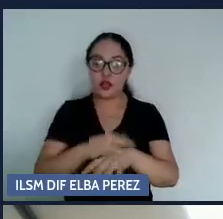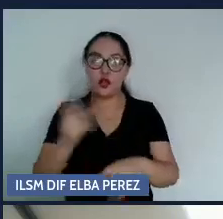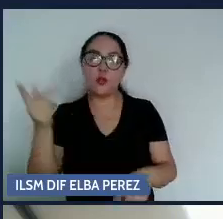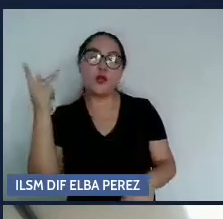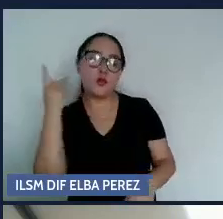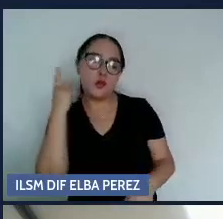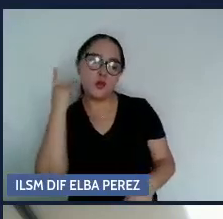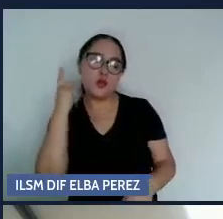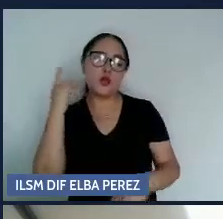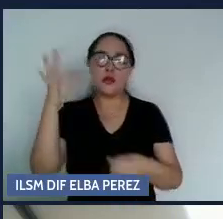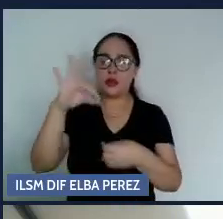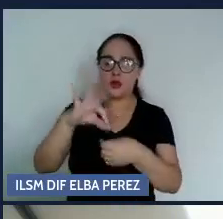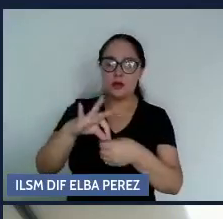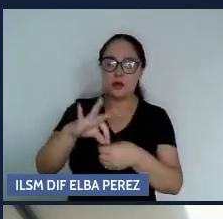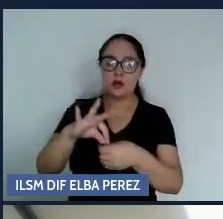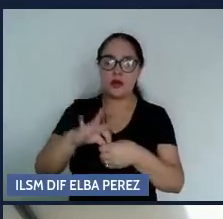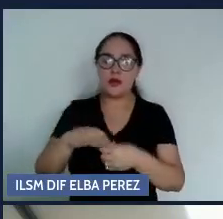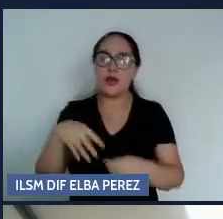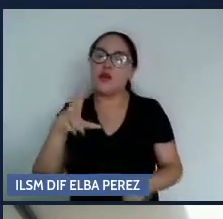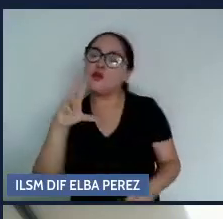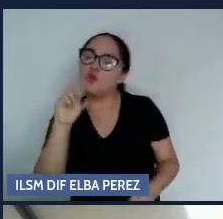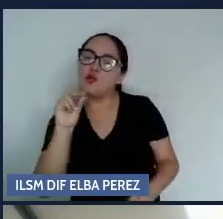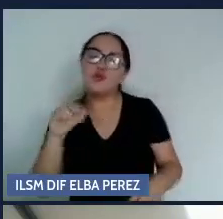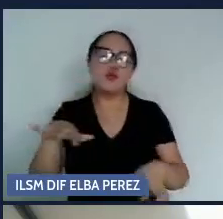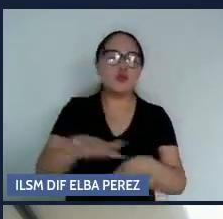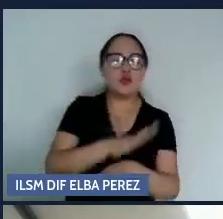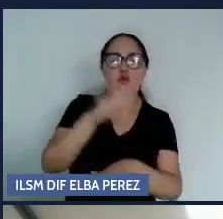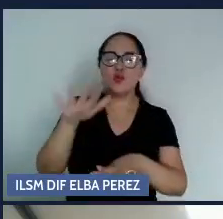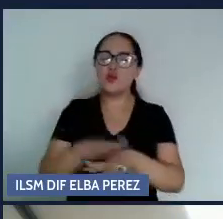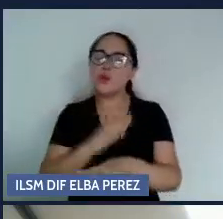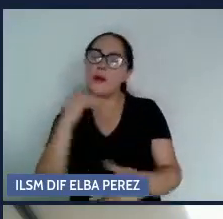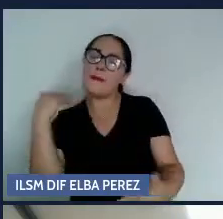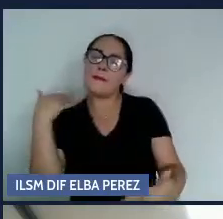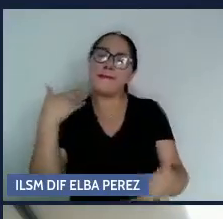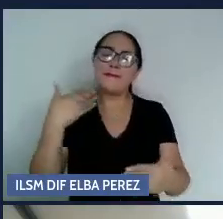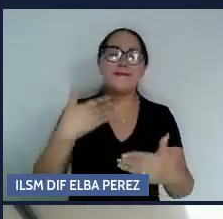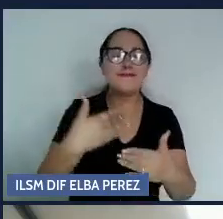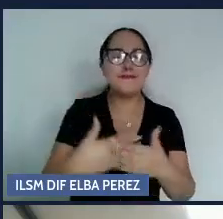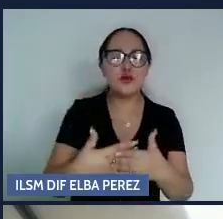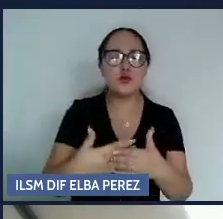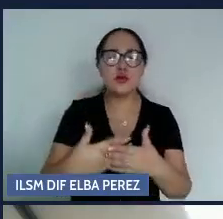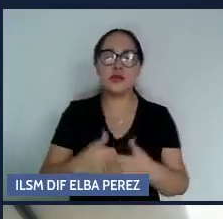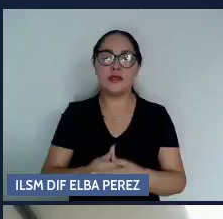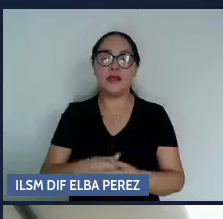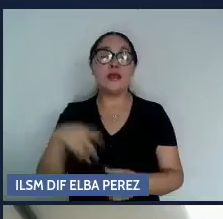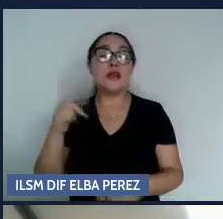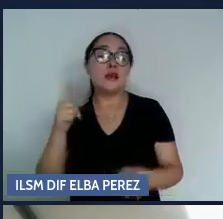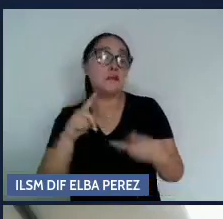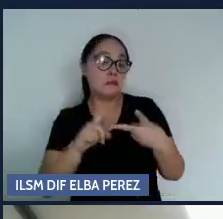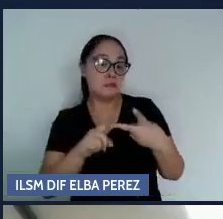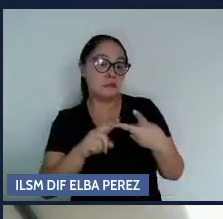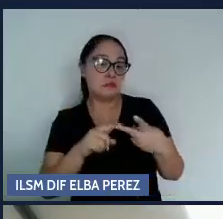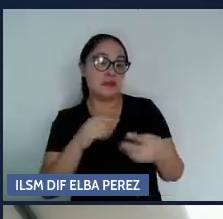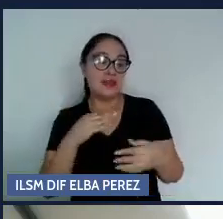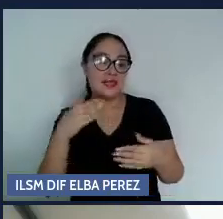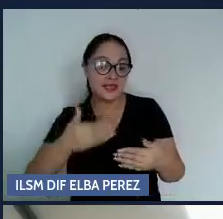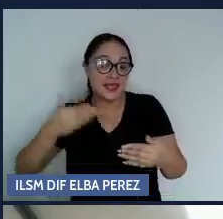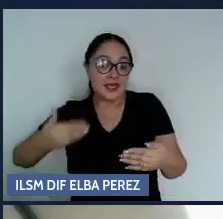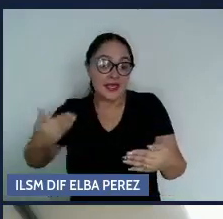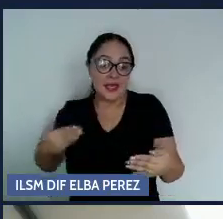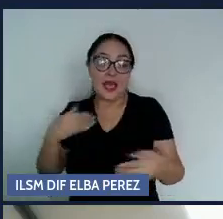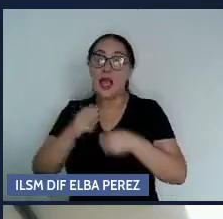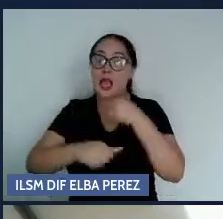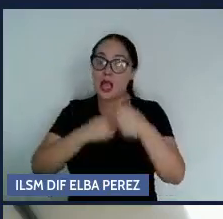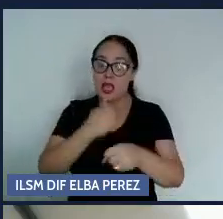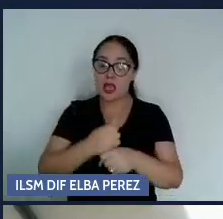hemos tenido a lo largo de nuestra historia. Tenemos que detenernos en la del año 2014. Esta se